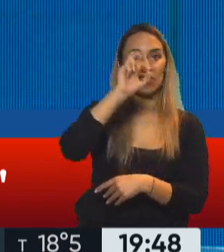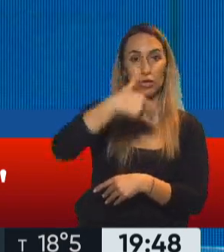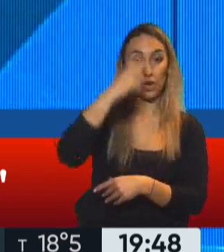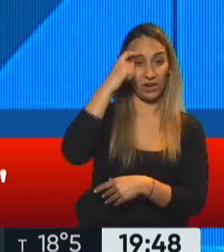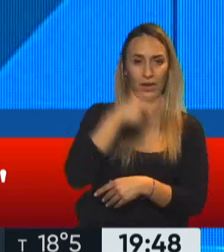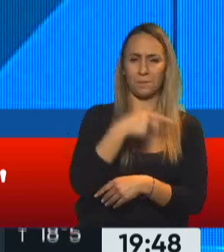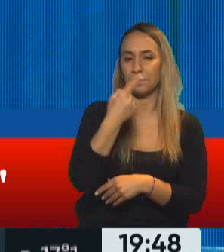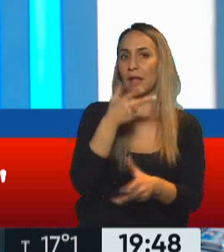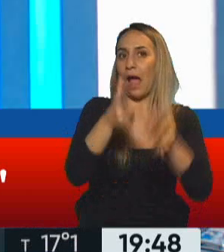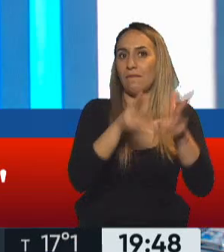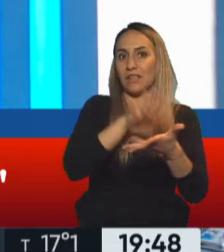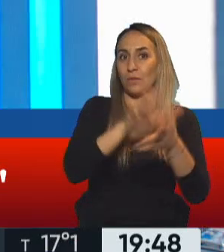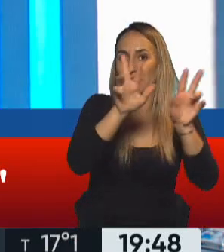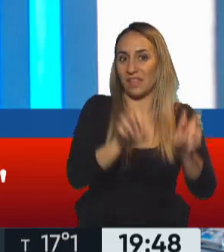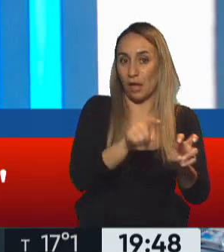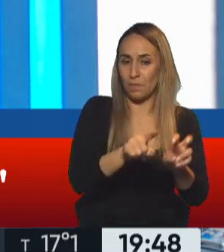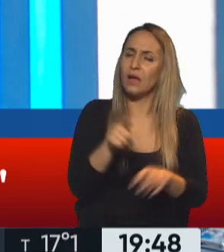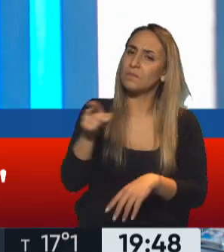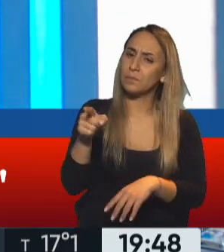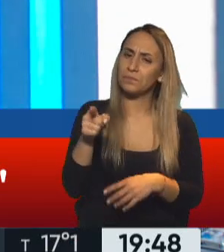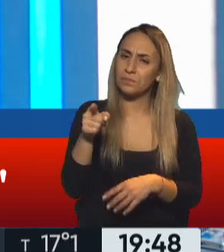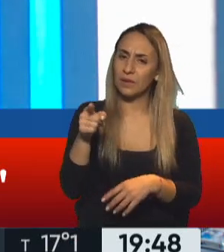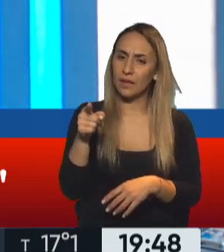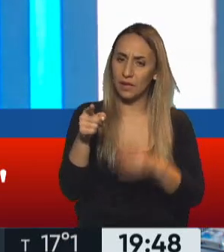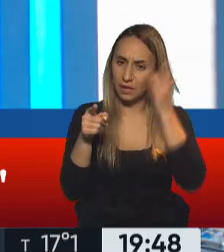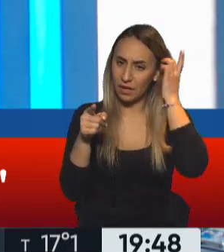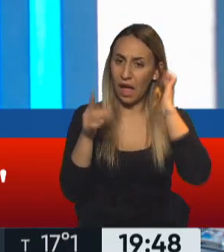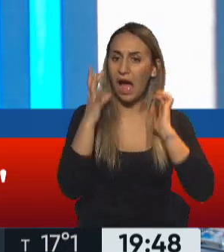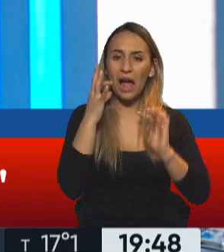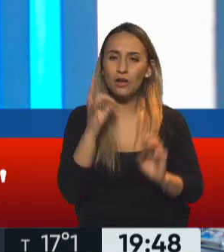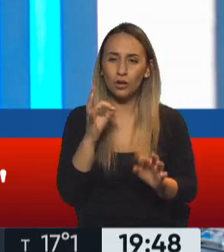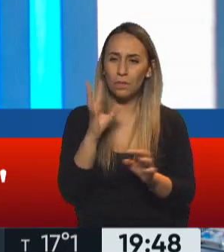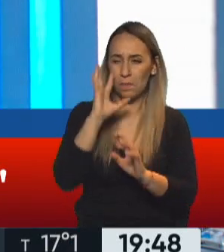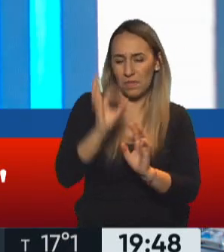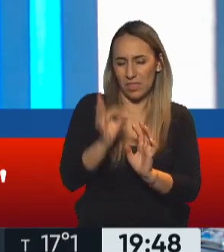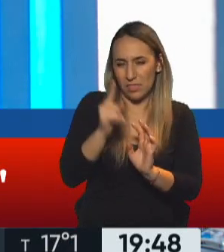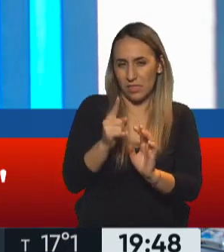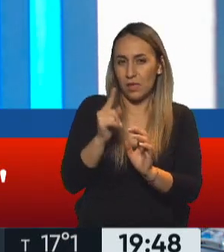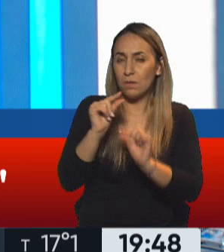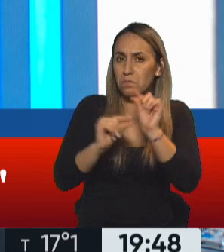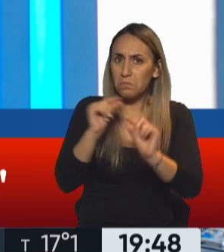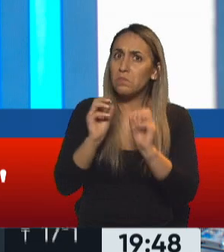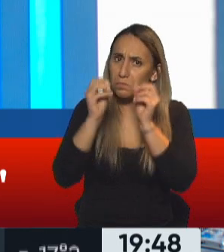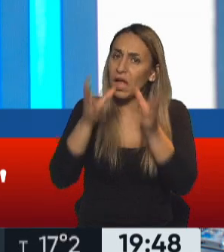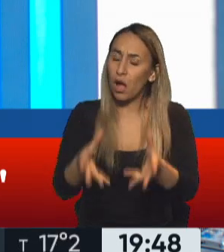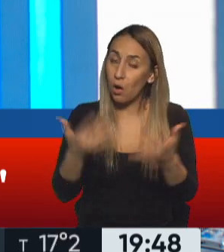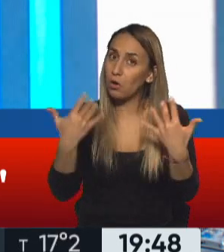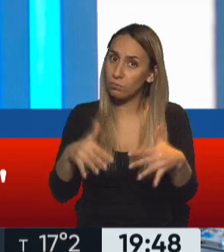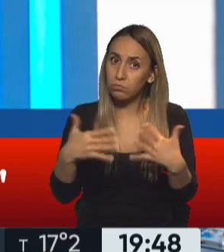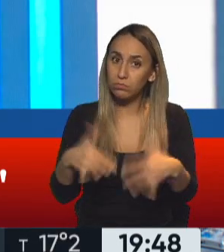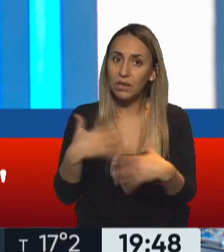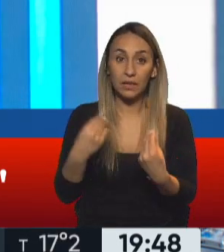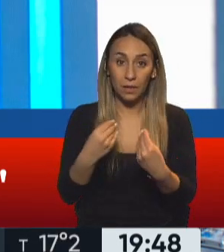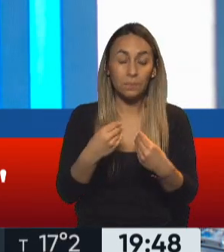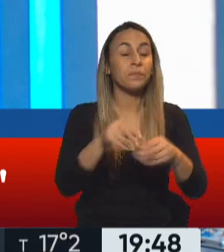del tema y quiere hacerle alguna consulta al respecto. Lo que está mejorando sustancialmente, en forma importante, es la ocupación